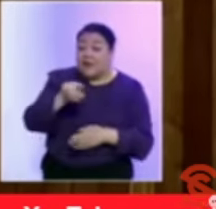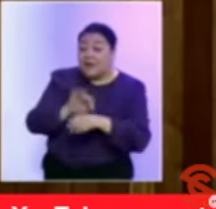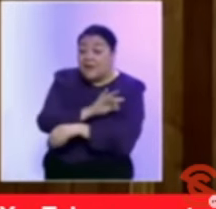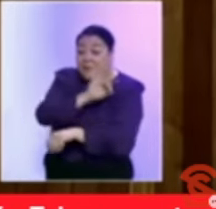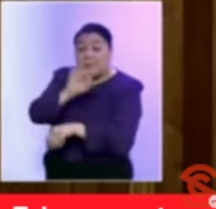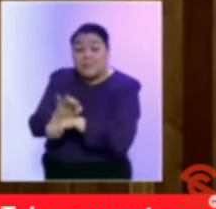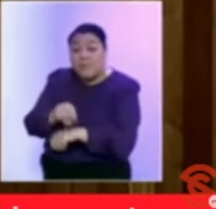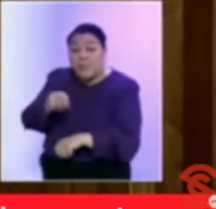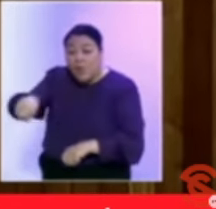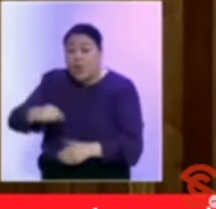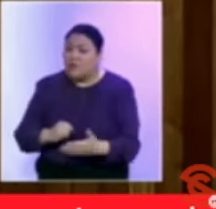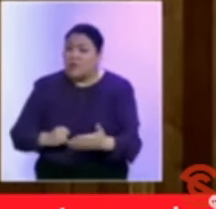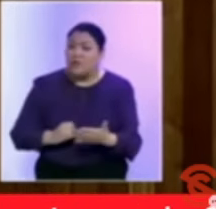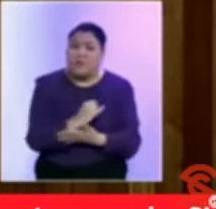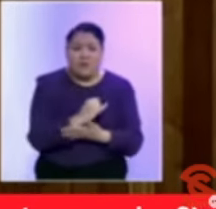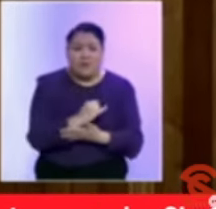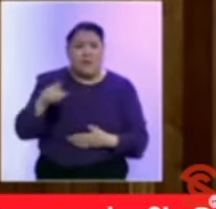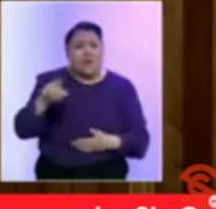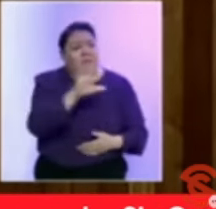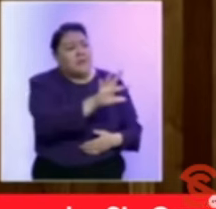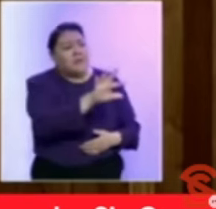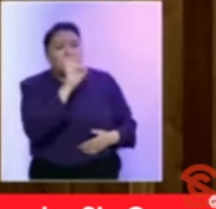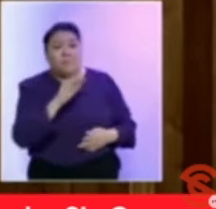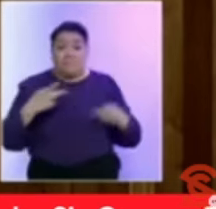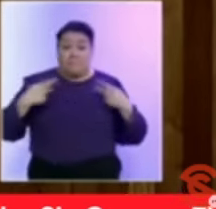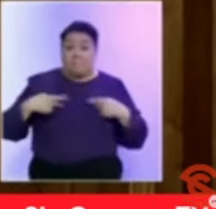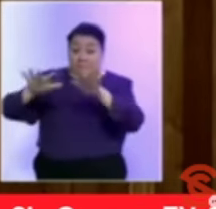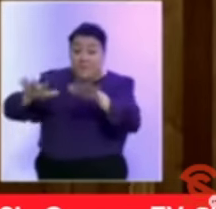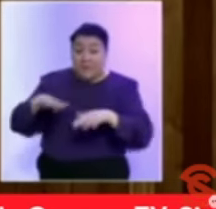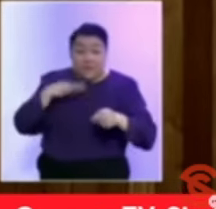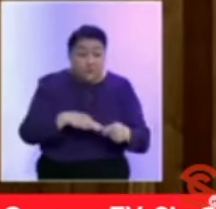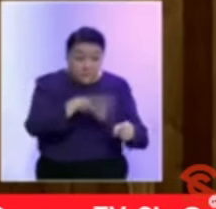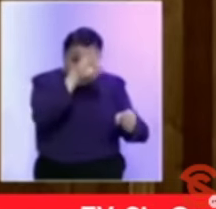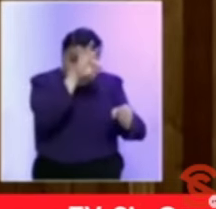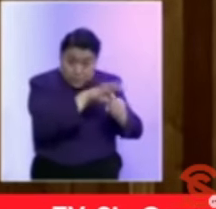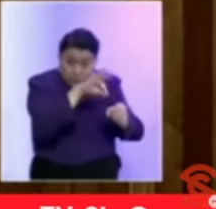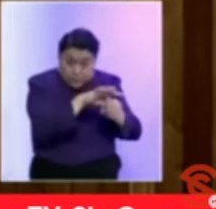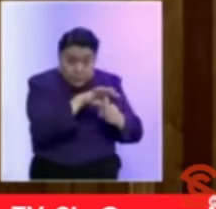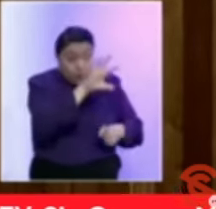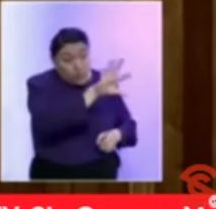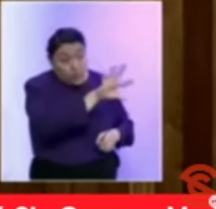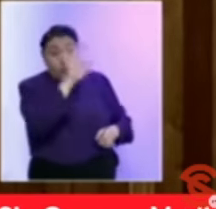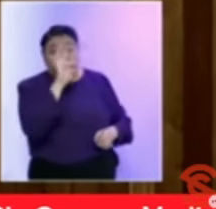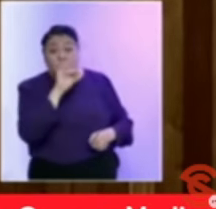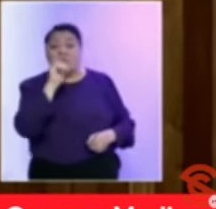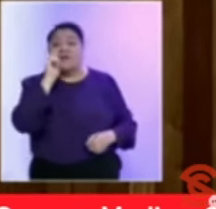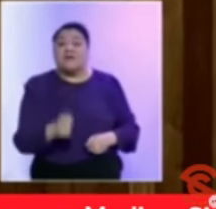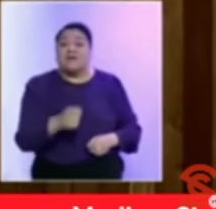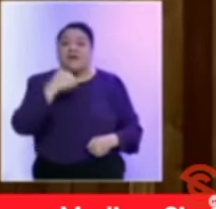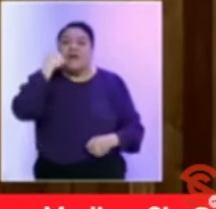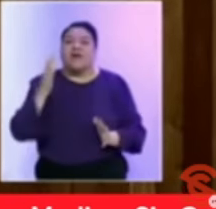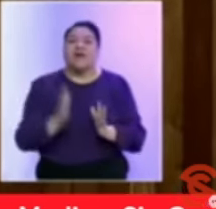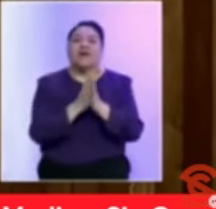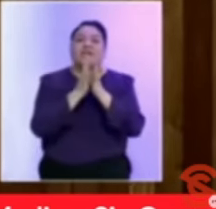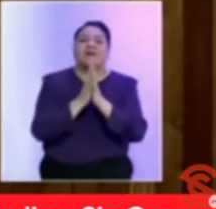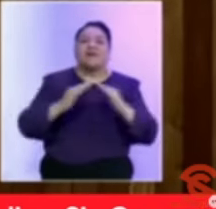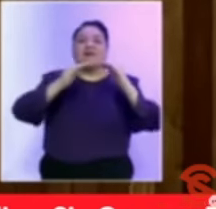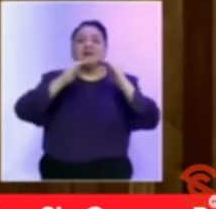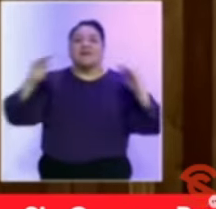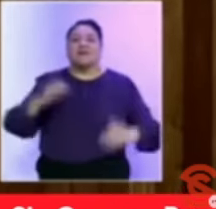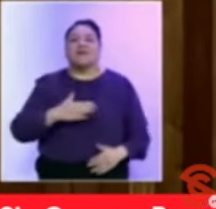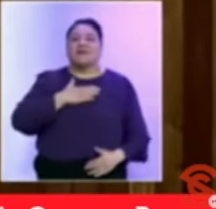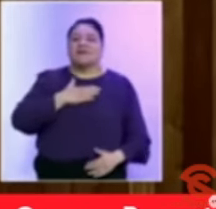pueblo y que con su voto demanda también más democracia y más